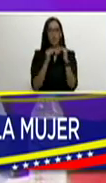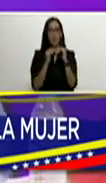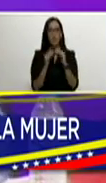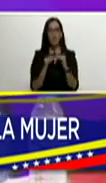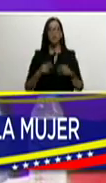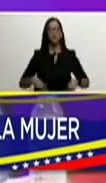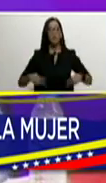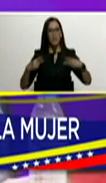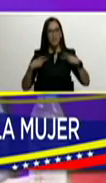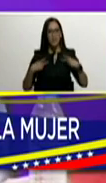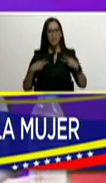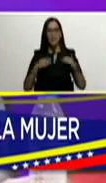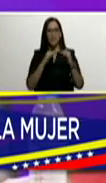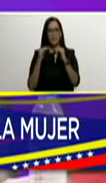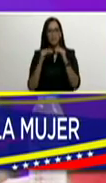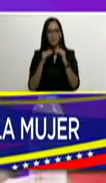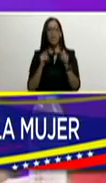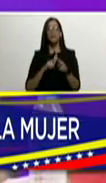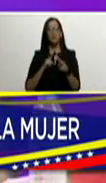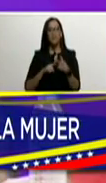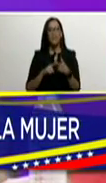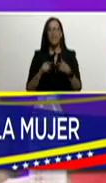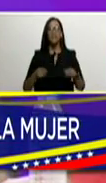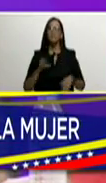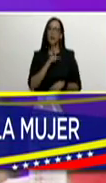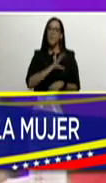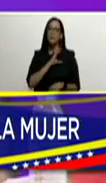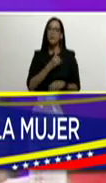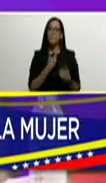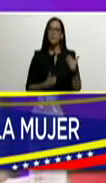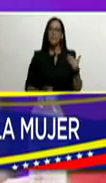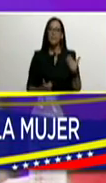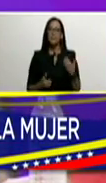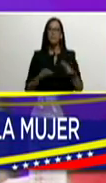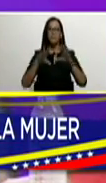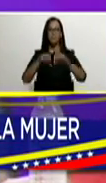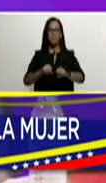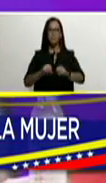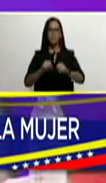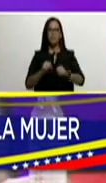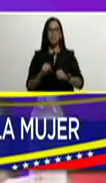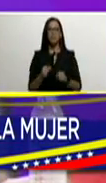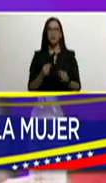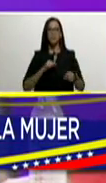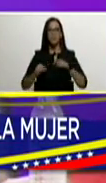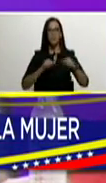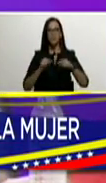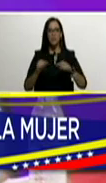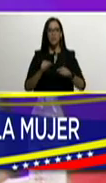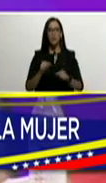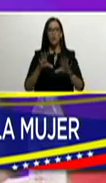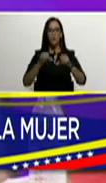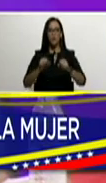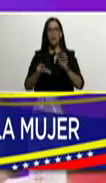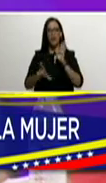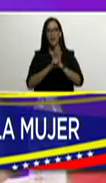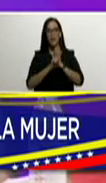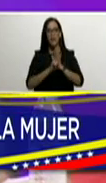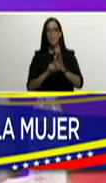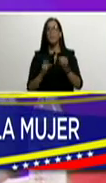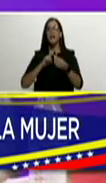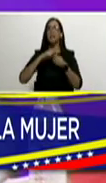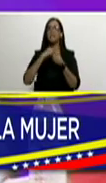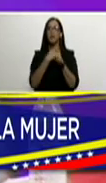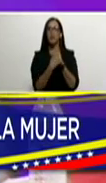y a una vida de equidad. Así que esta comisión, presidente, se va a instalar según sus instrucciones y conforme a la ley para articular